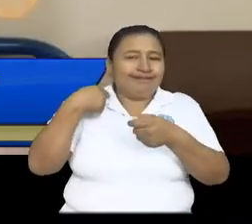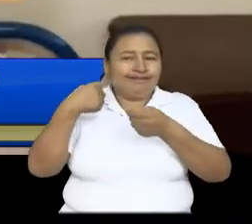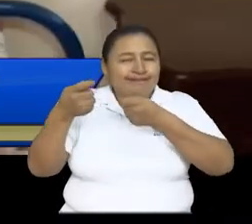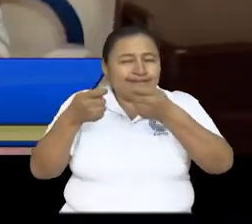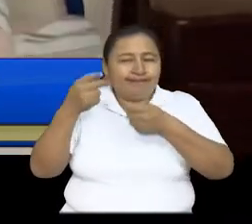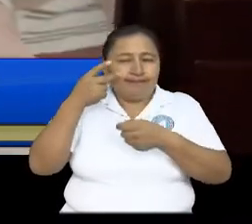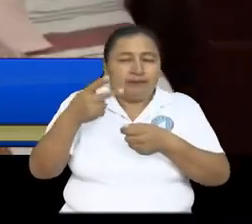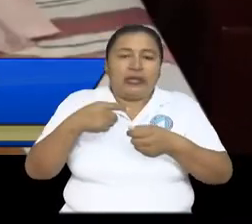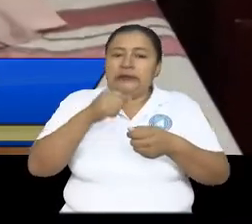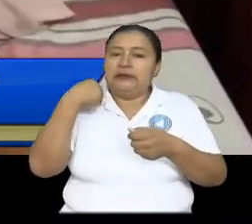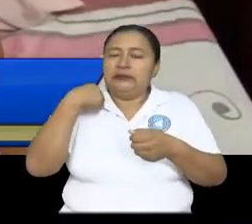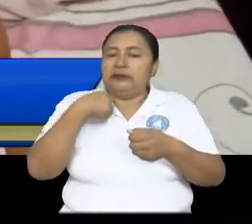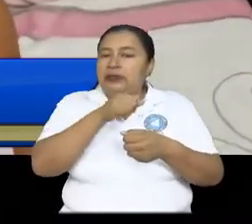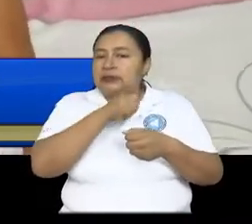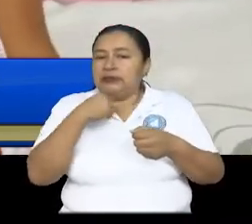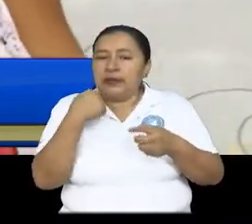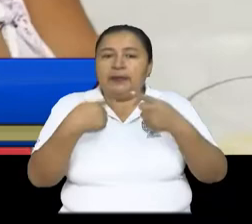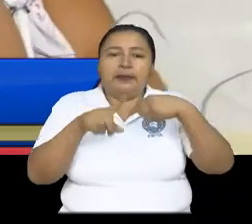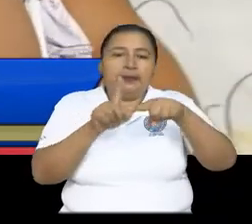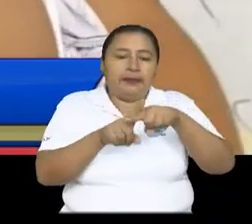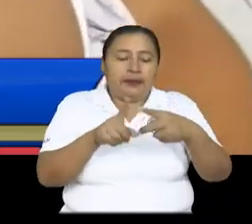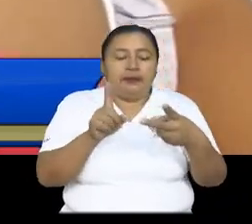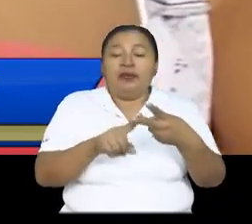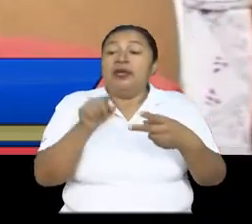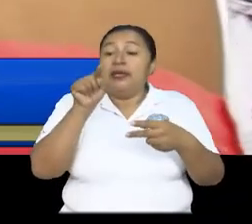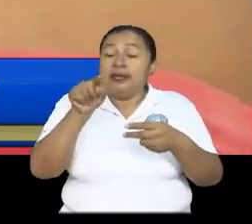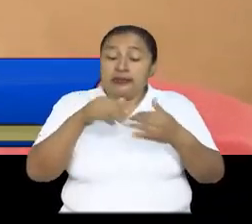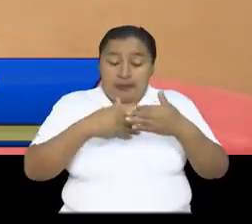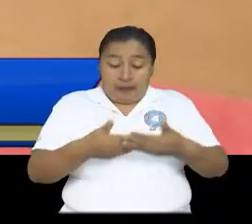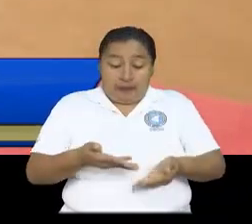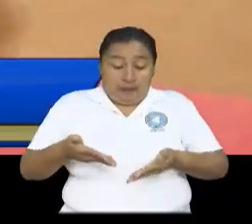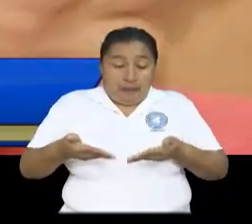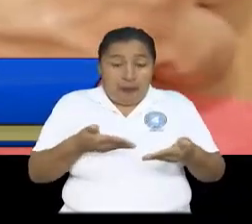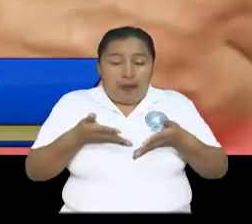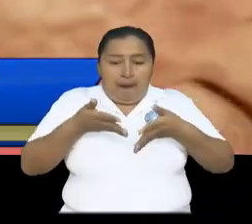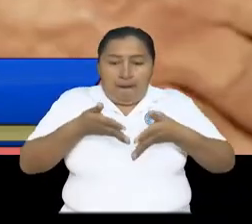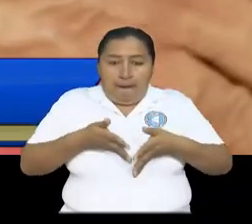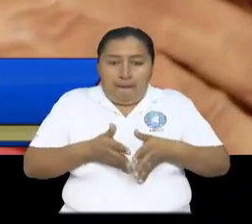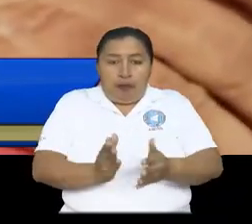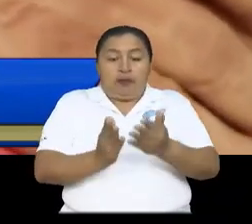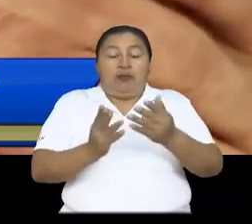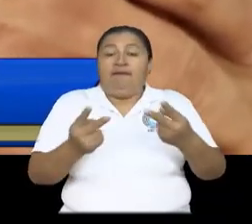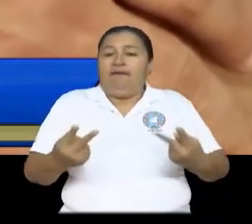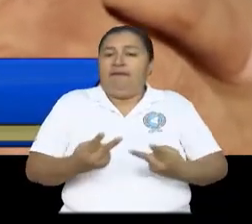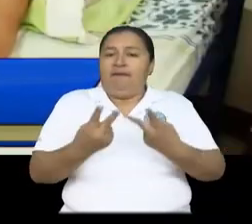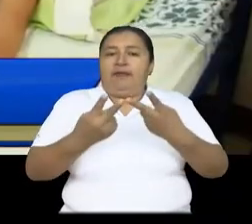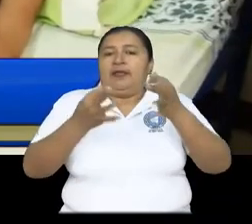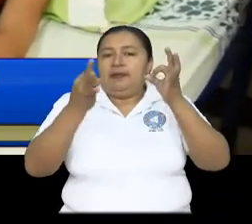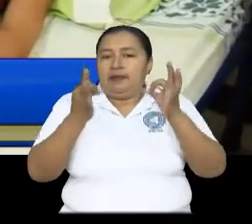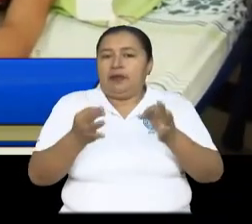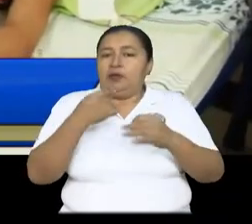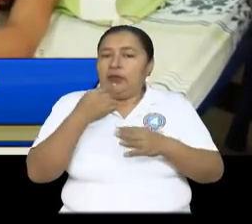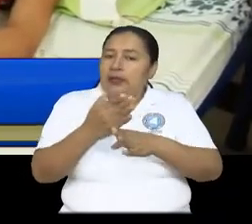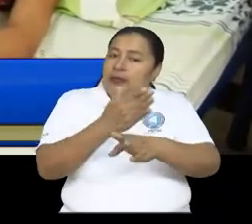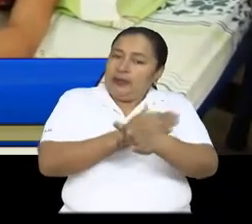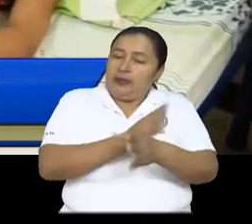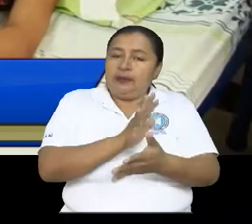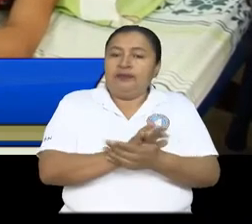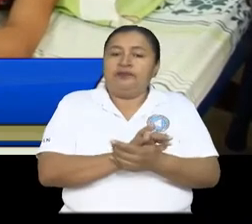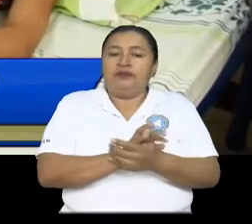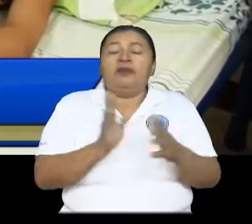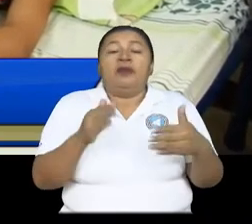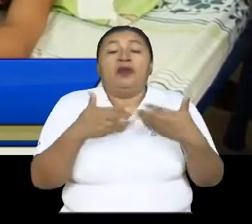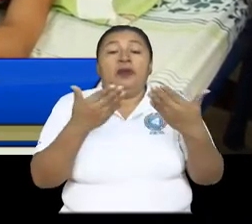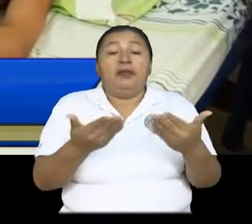aseguramos los exámenes complementarios y ese niño nace lleno de vida como mencionaba vos pues también el